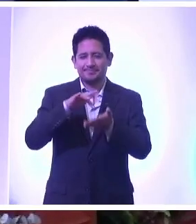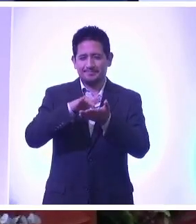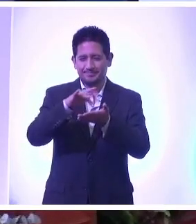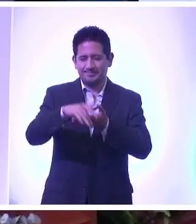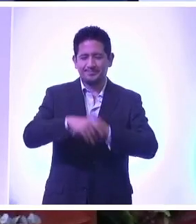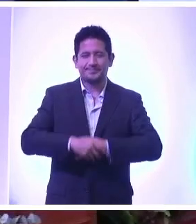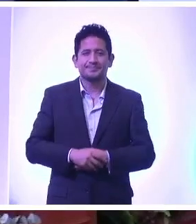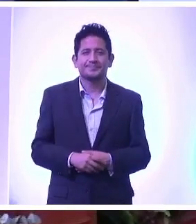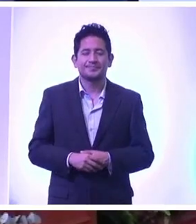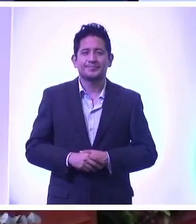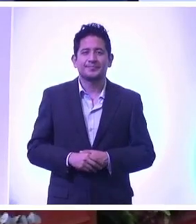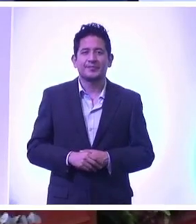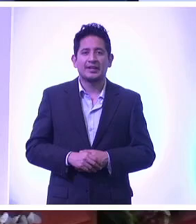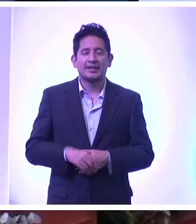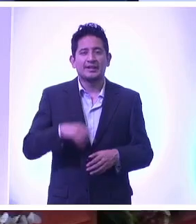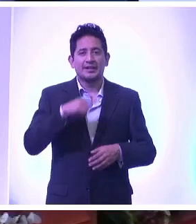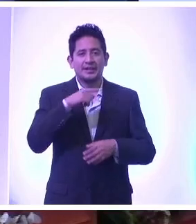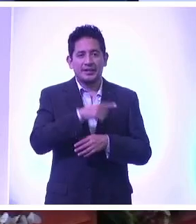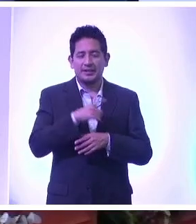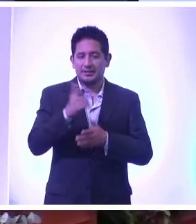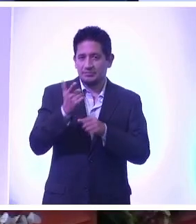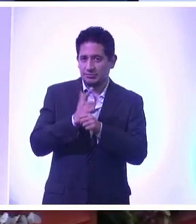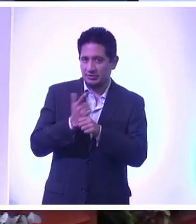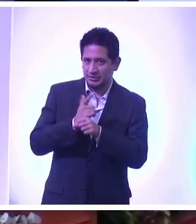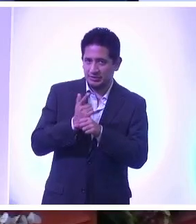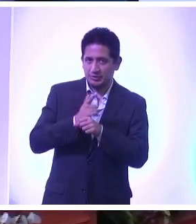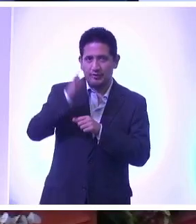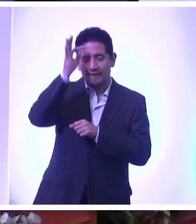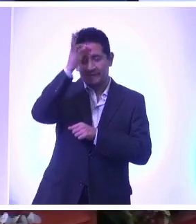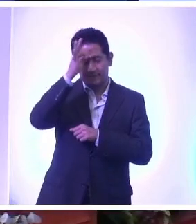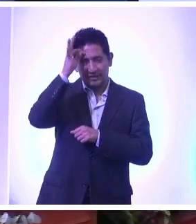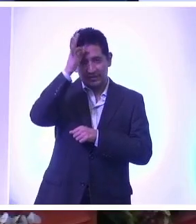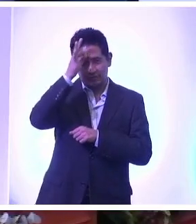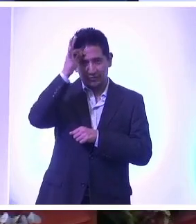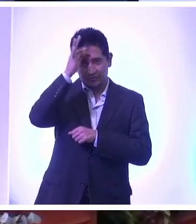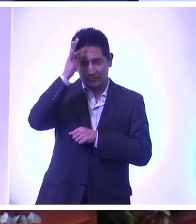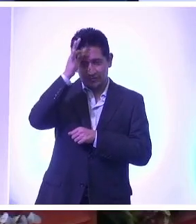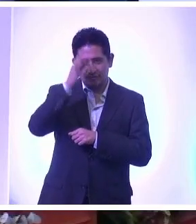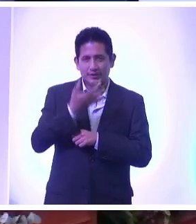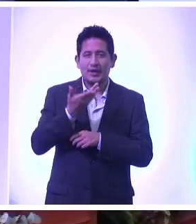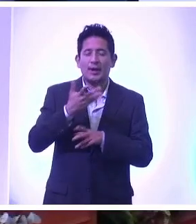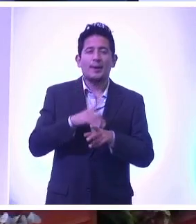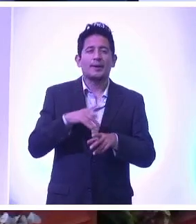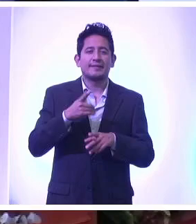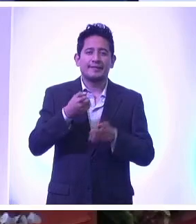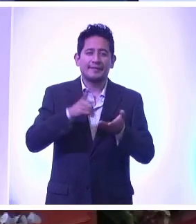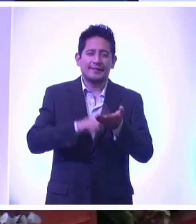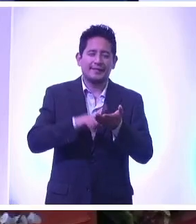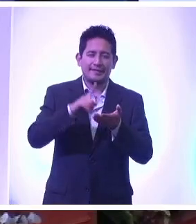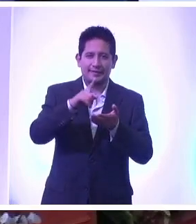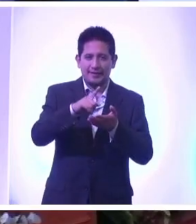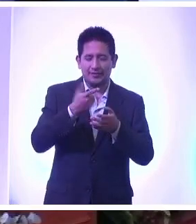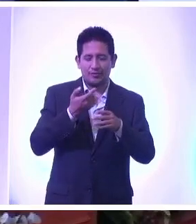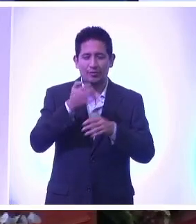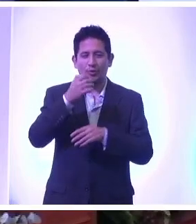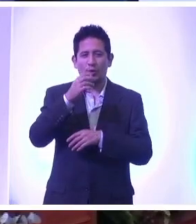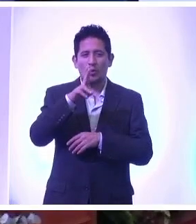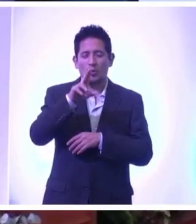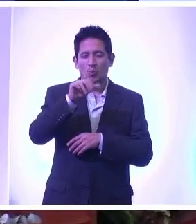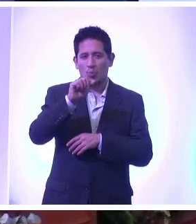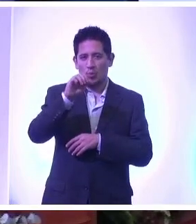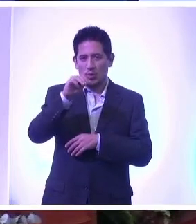gracias Él cuenta con una licenciatura en filosofía por la Universidad Autónoma del Estado de México licenciatura en comunicación por la